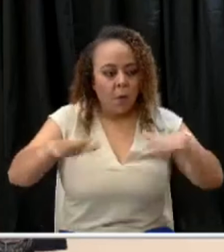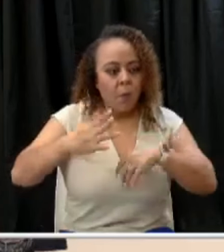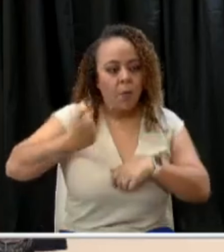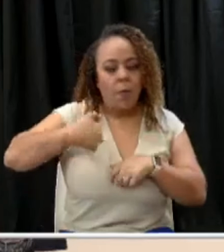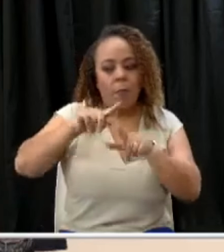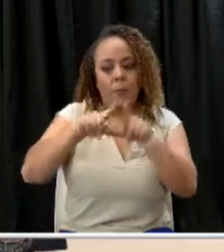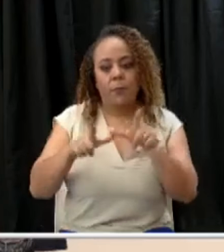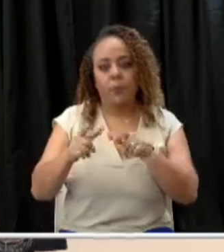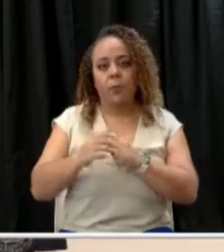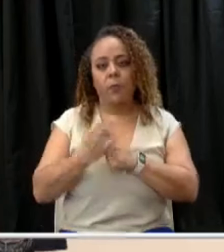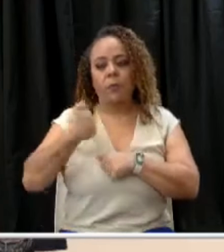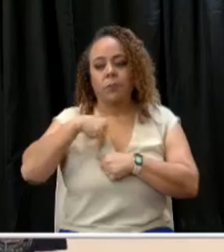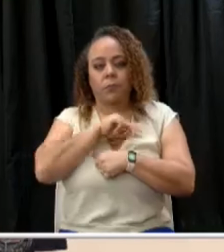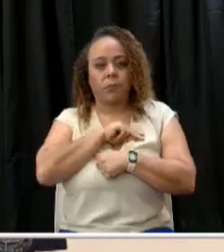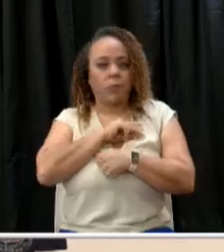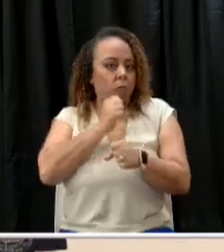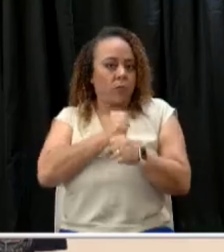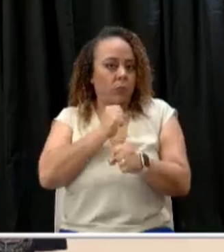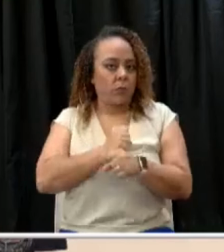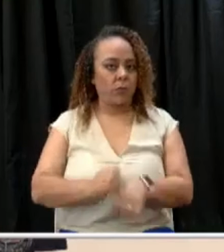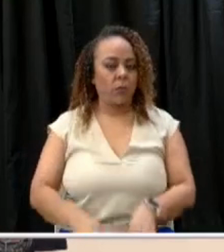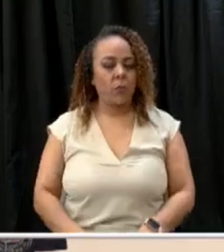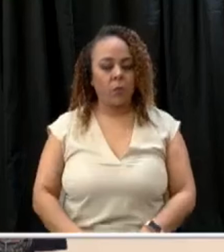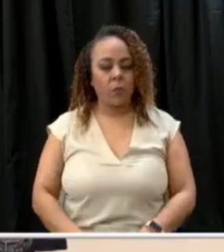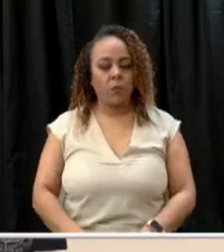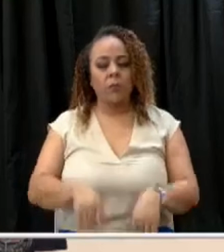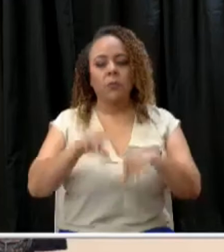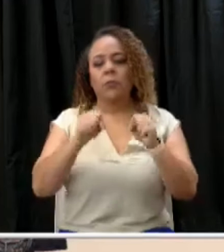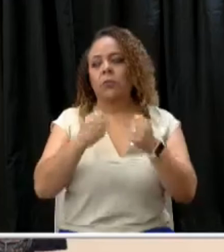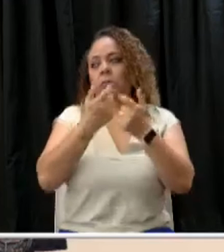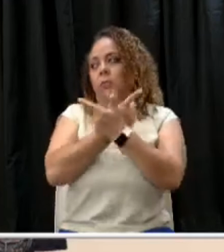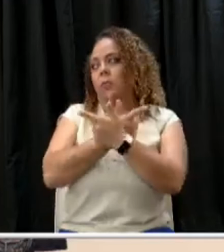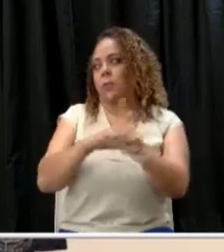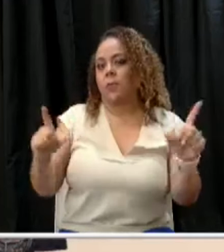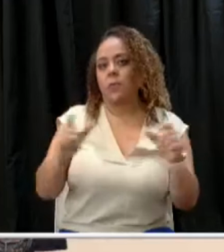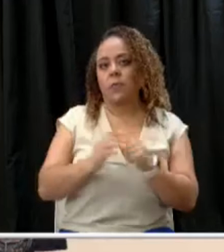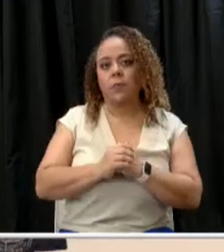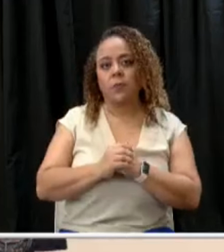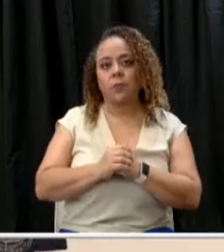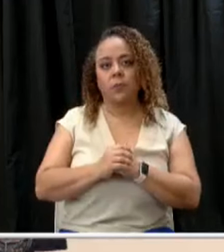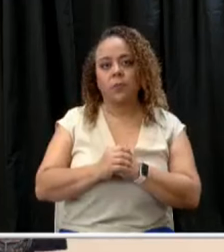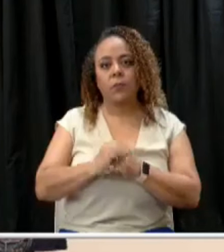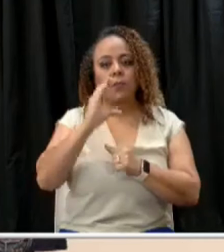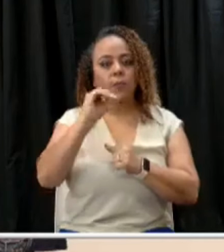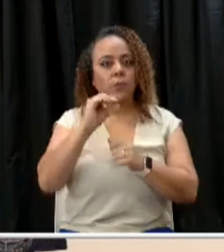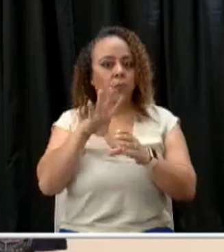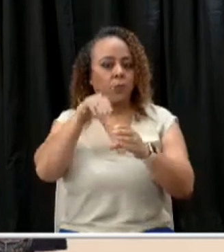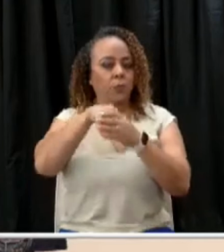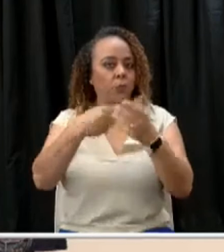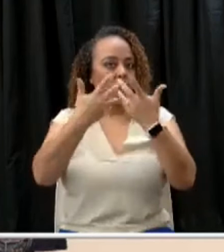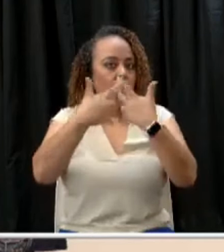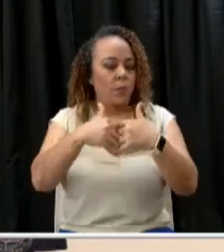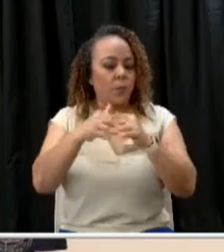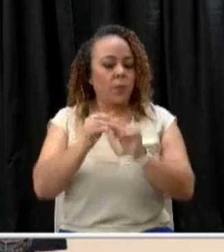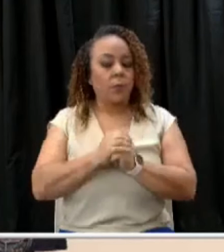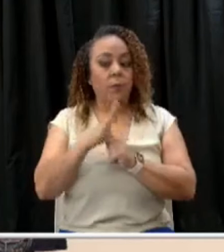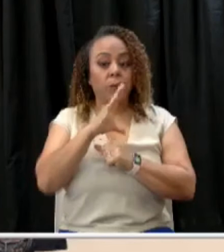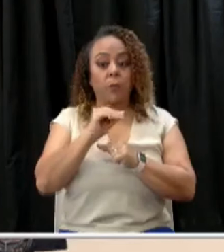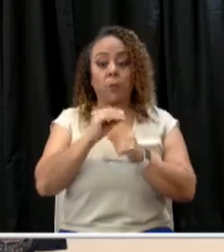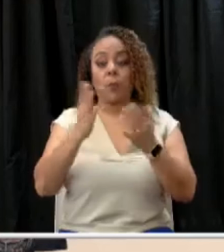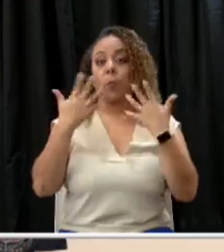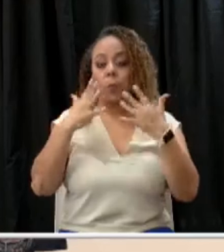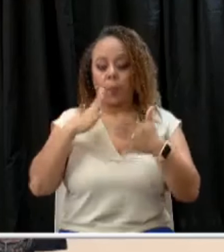nos encontremos trabajando. Eso puede ser al aire libre o dentro de una industria. Y el calor